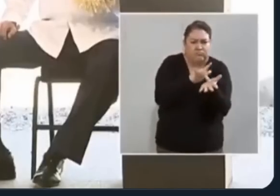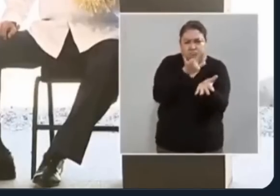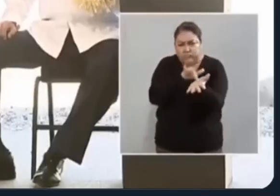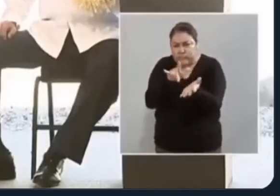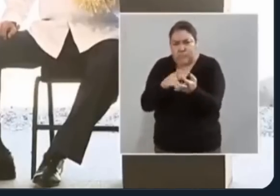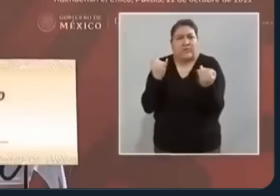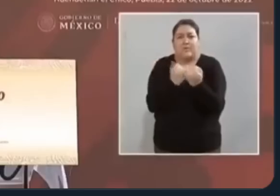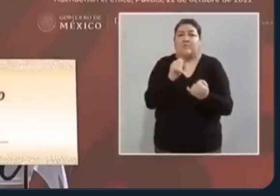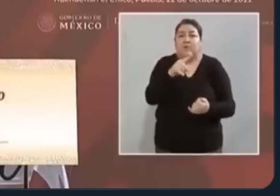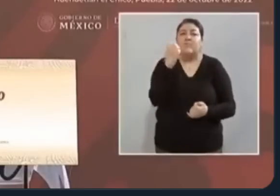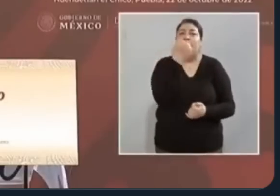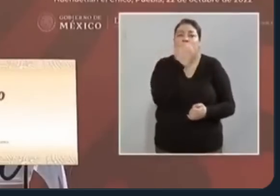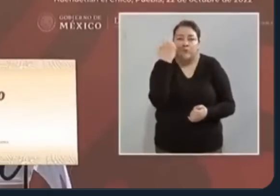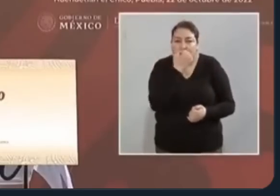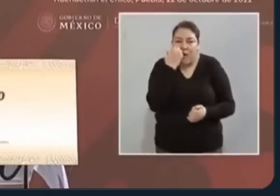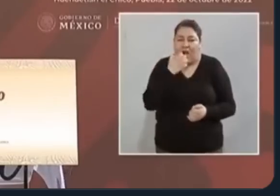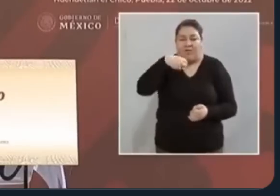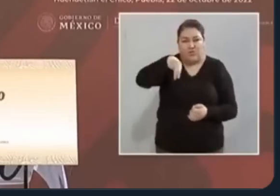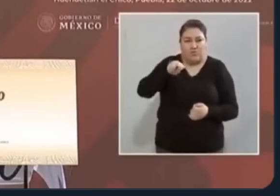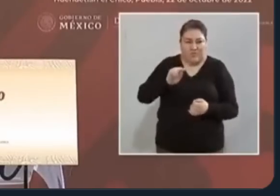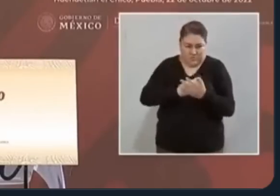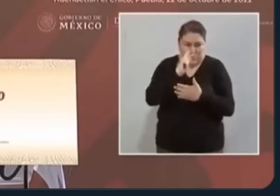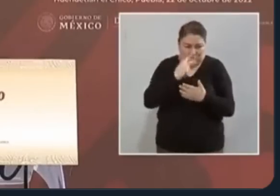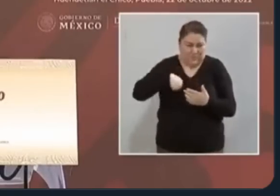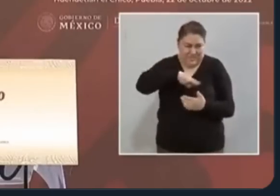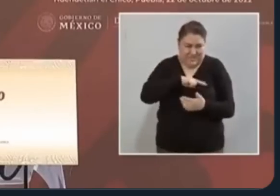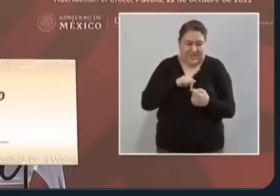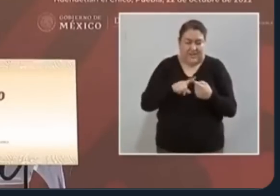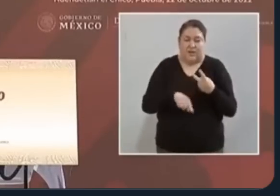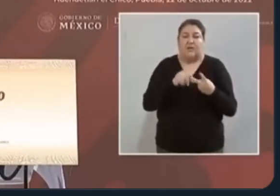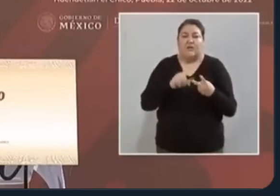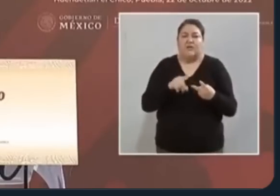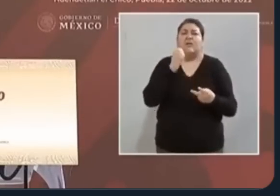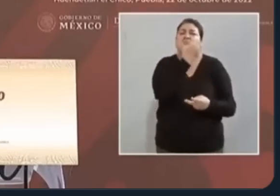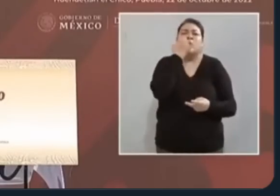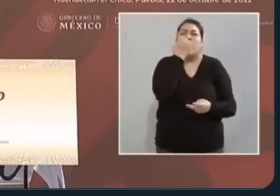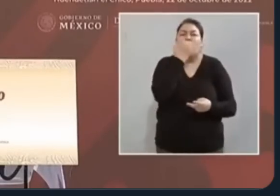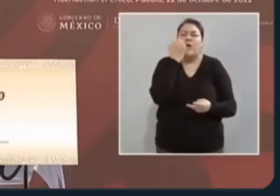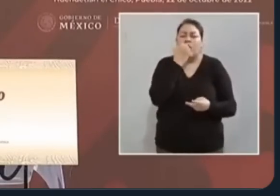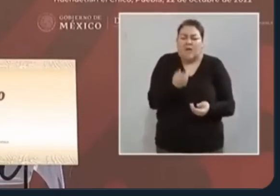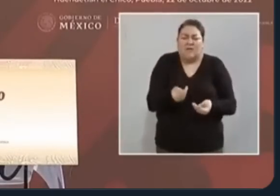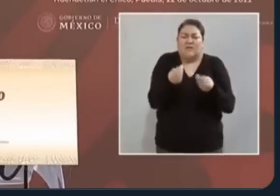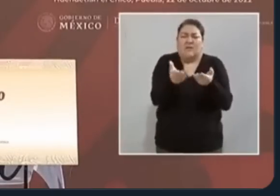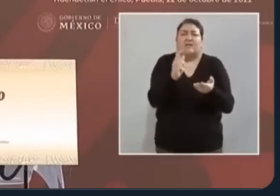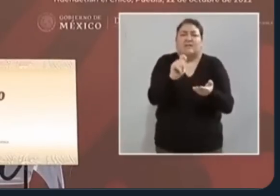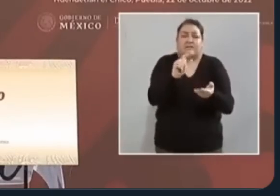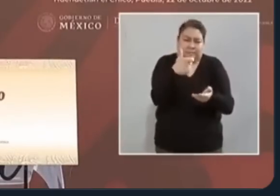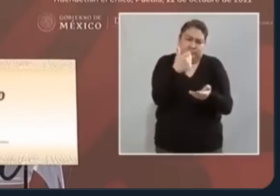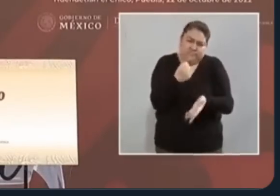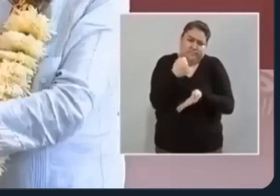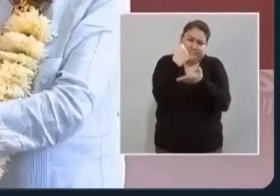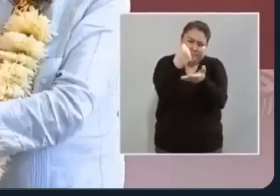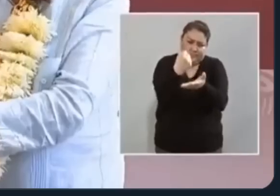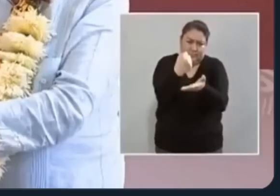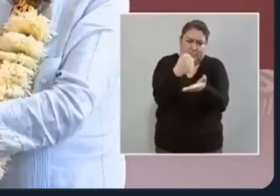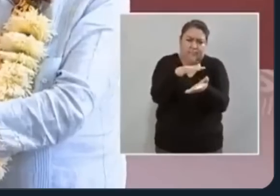con programas como La Escuela es Nuestra, donde se entrega un presupuesto a